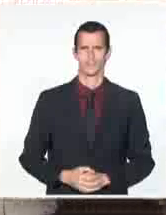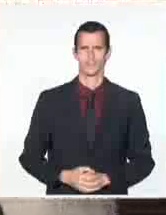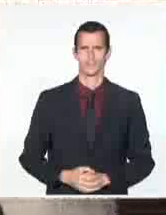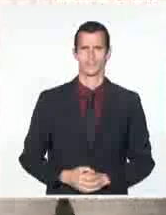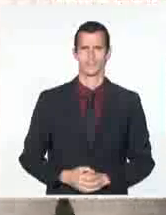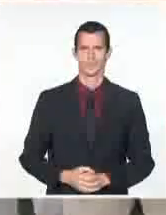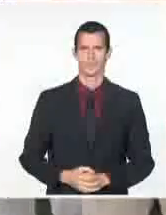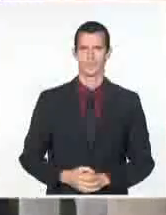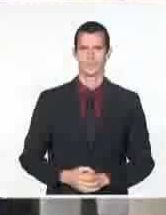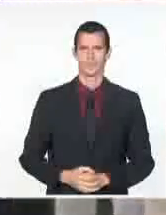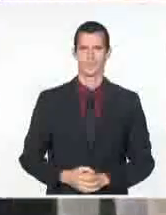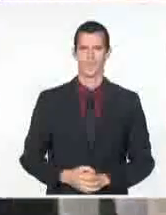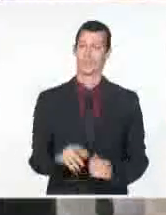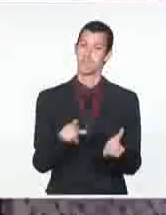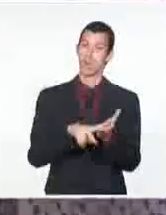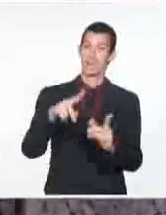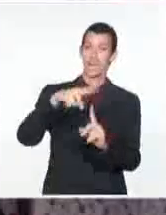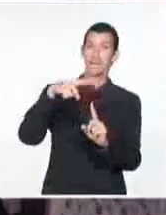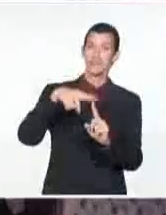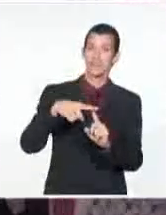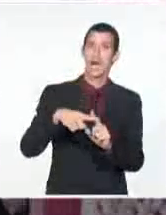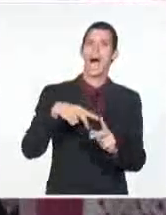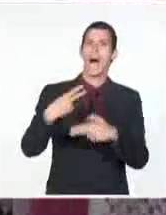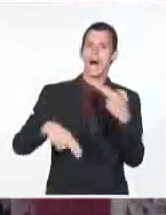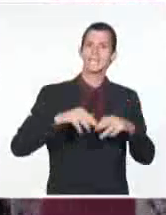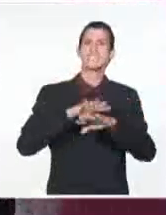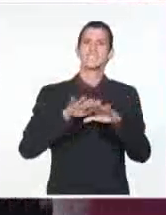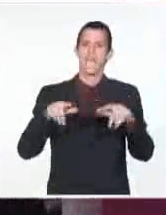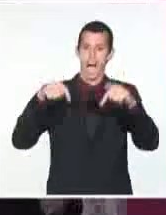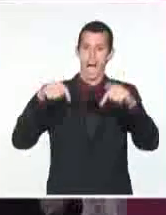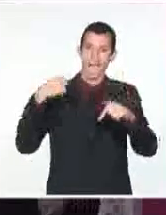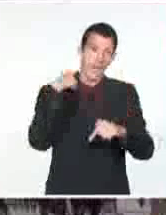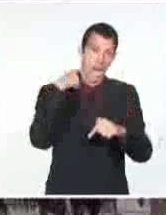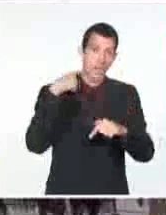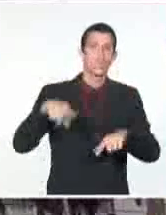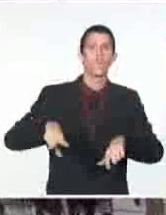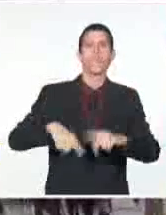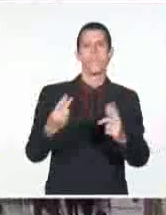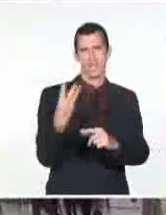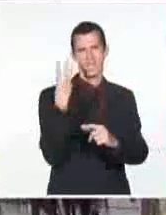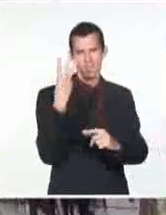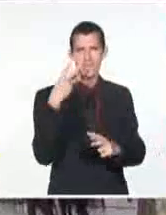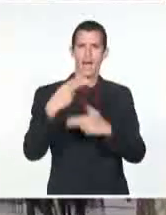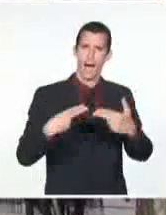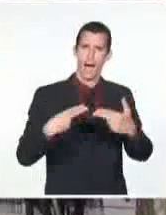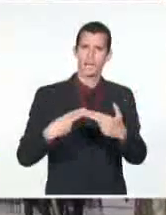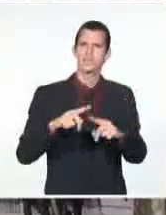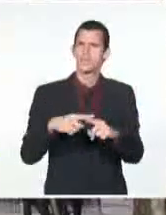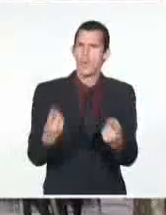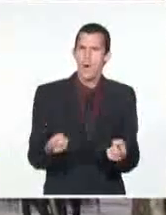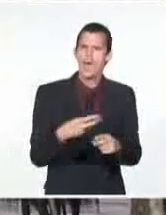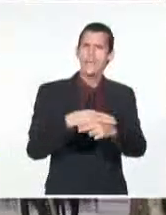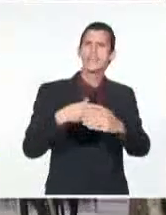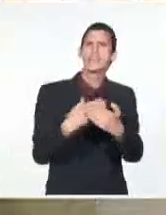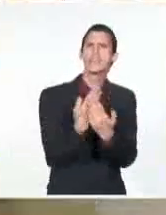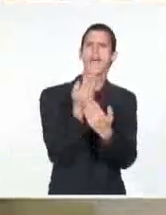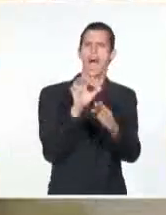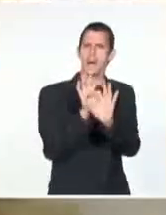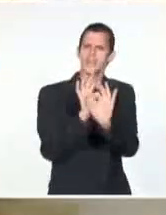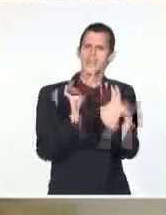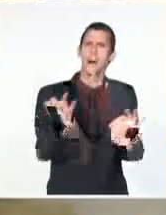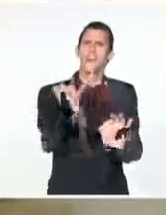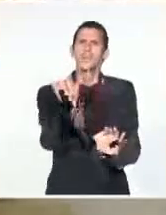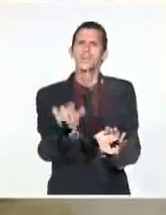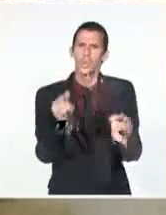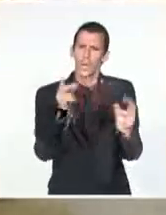En el corazón de las Tunas se conmemoró el acto nacional por el Día del Historiador Cubano. El quehacer de la filial de la Unión de Historiadores